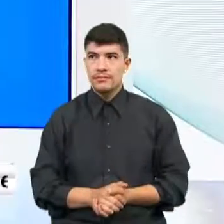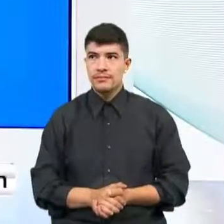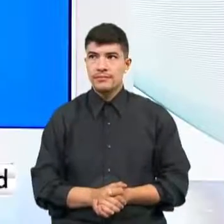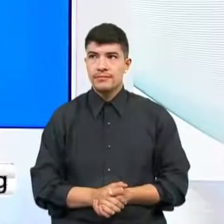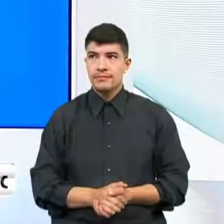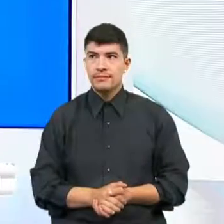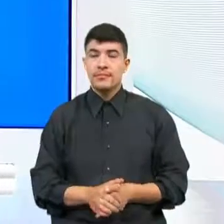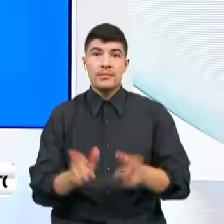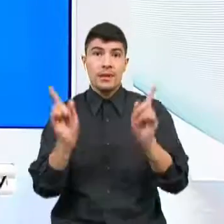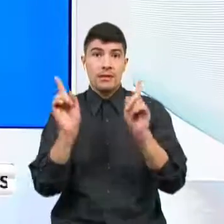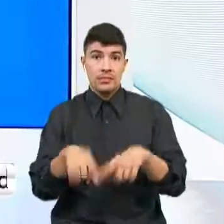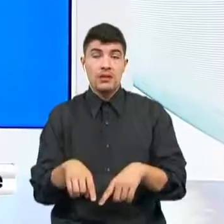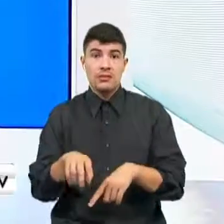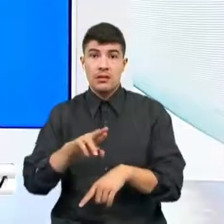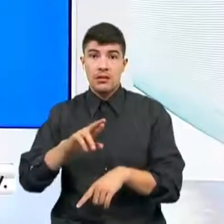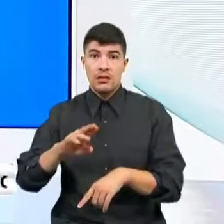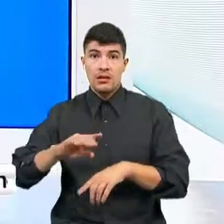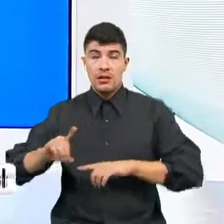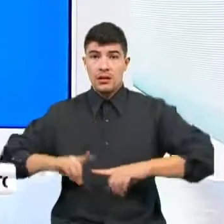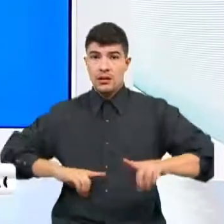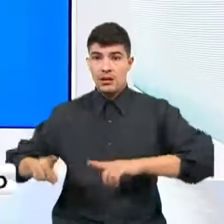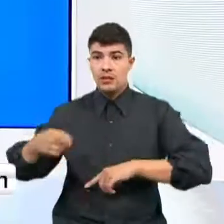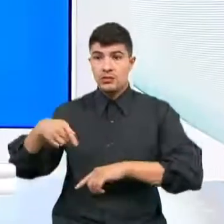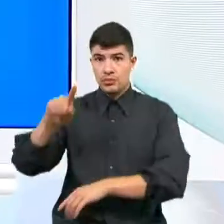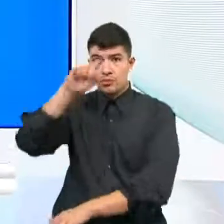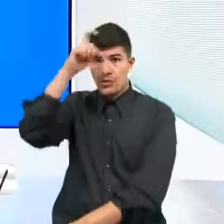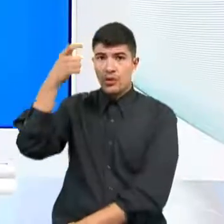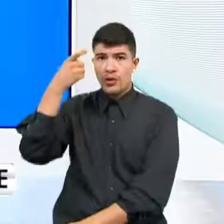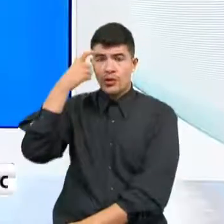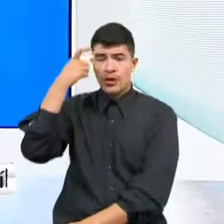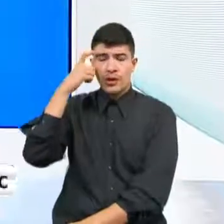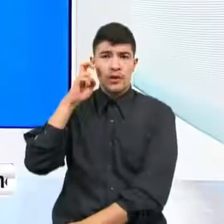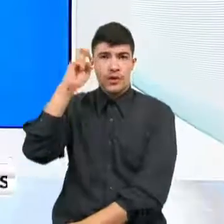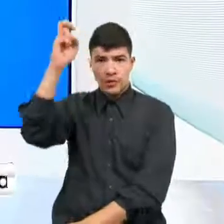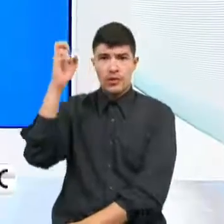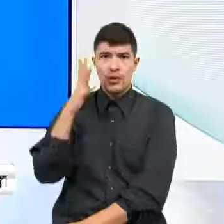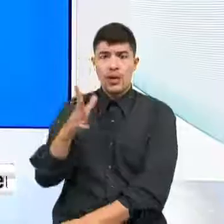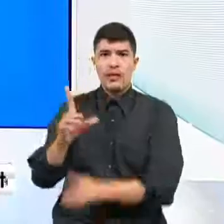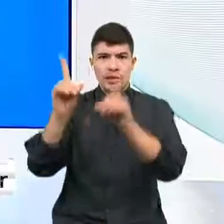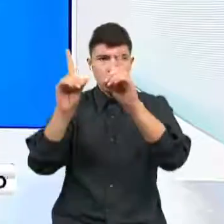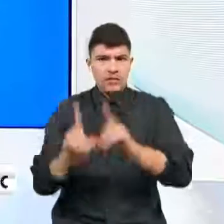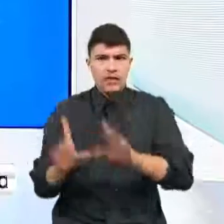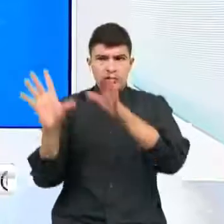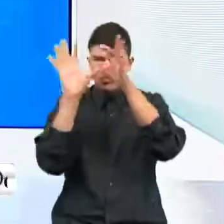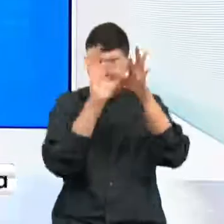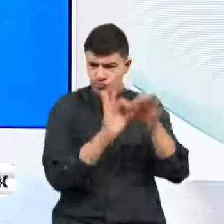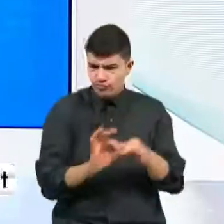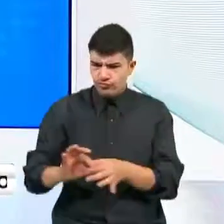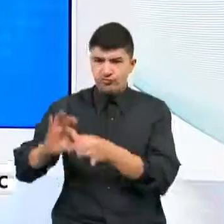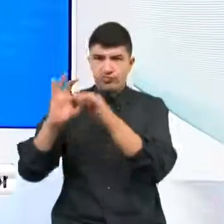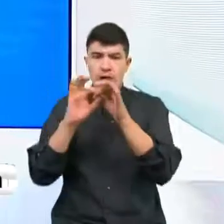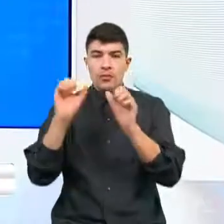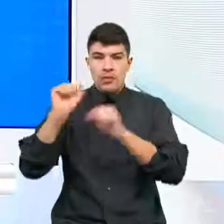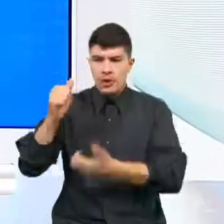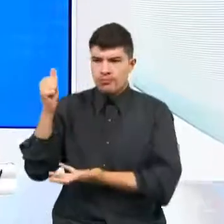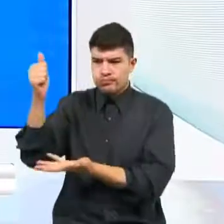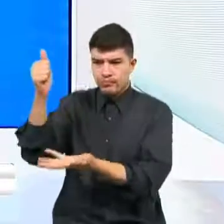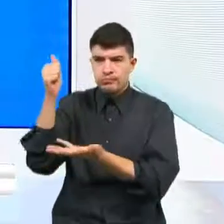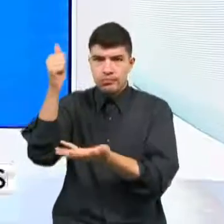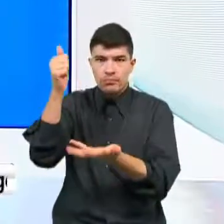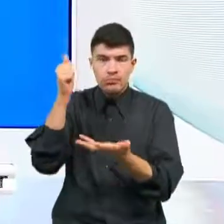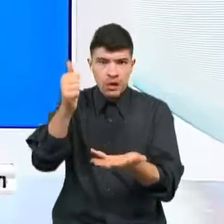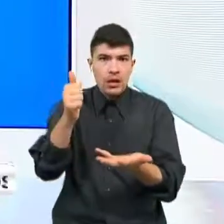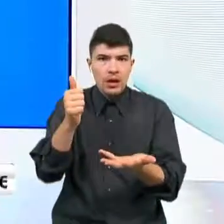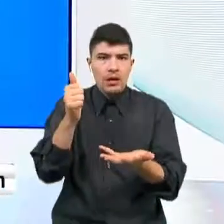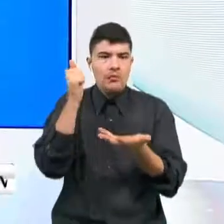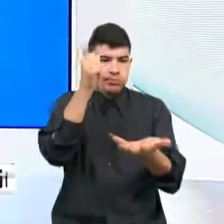y por otra parte las autoridades encabezadas por la gobernación de norte de santander decidieron unir esfuerzos y distribuir los dineros de las recompensas